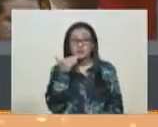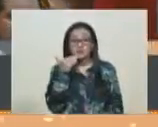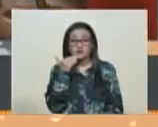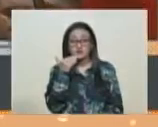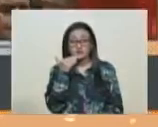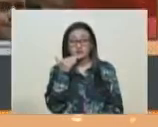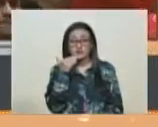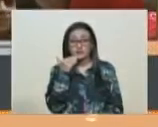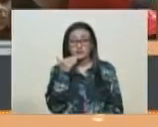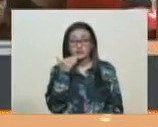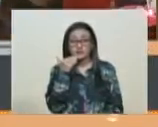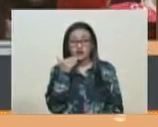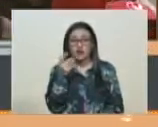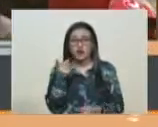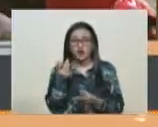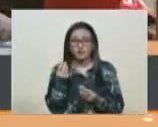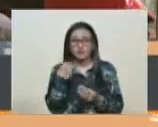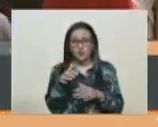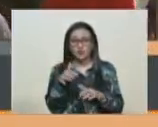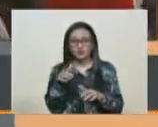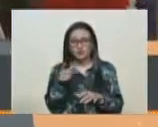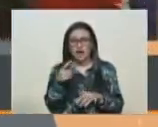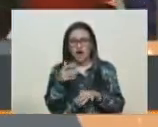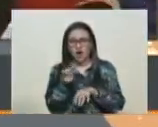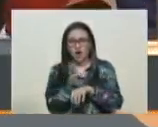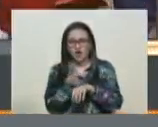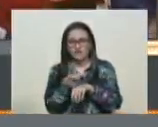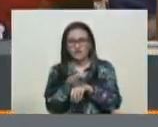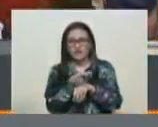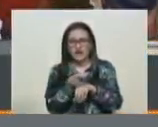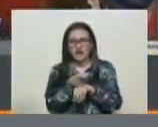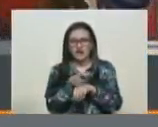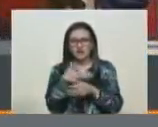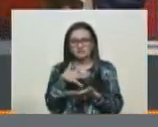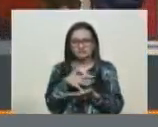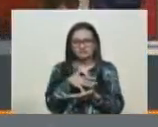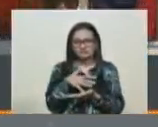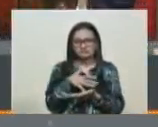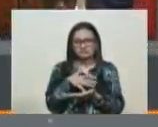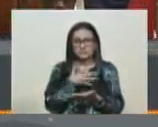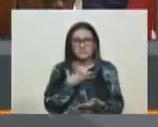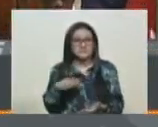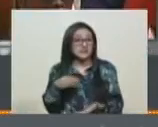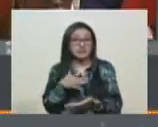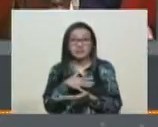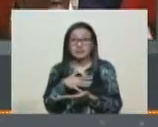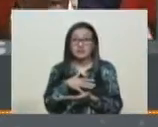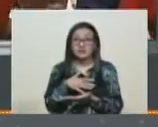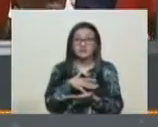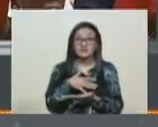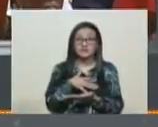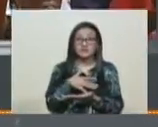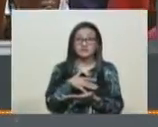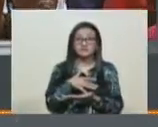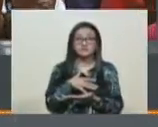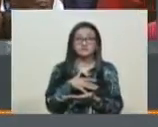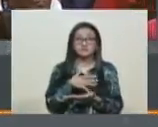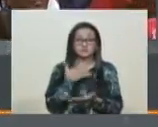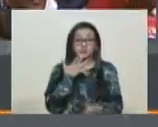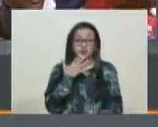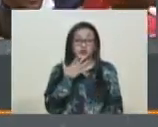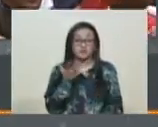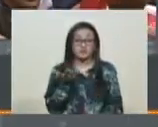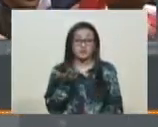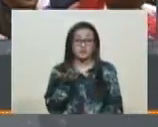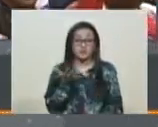región, que son gobiernos débiles, con presidentes débiles. En el caso, por